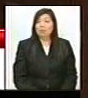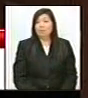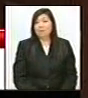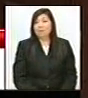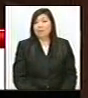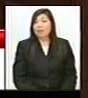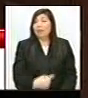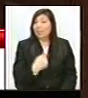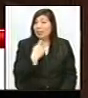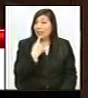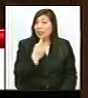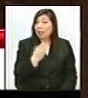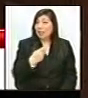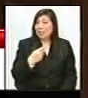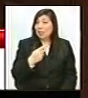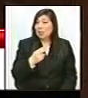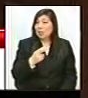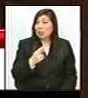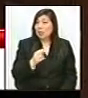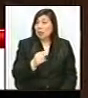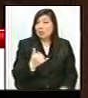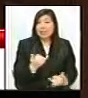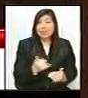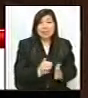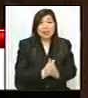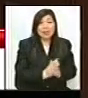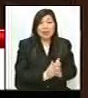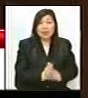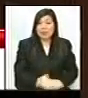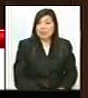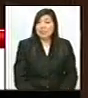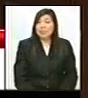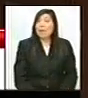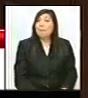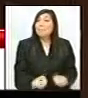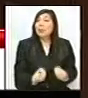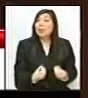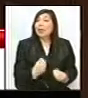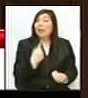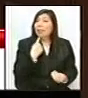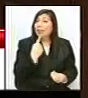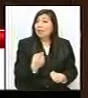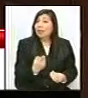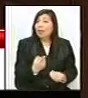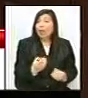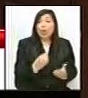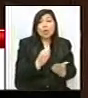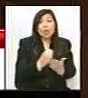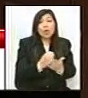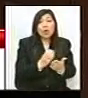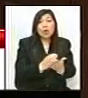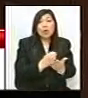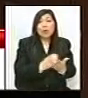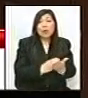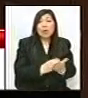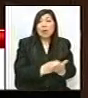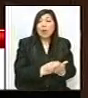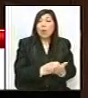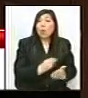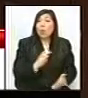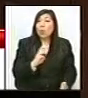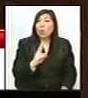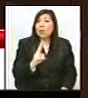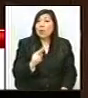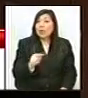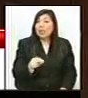Y se le atribuye al doctor Inostroza Pariachi este delito porque se dice que dispuso la contratación del señor William